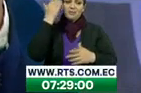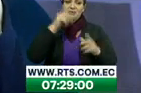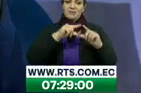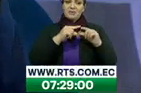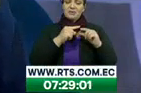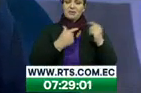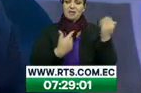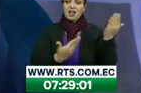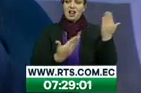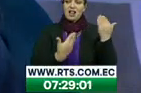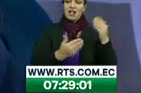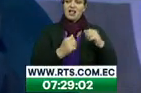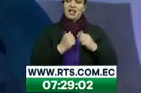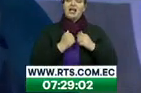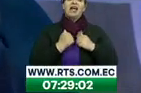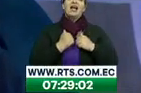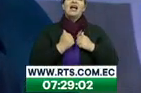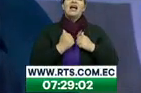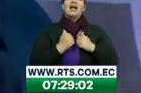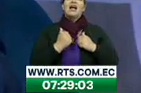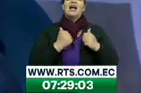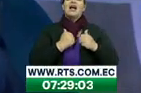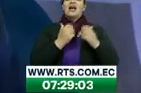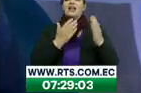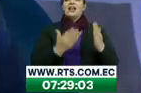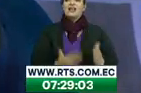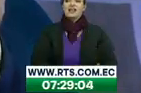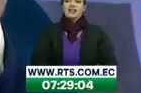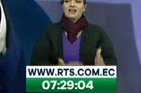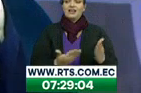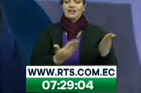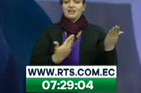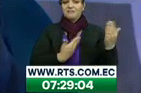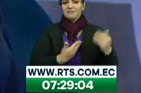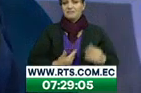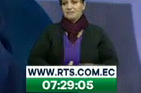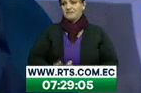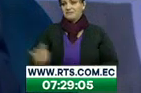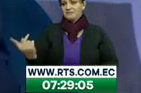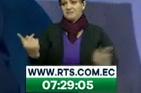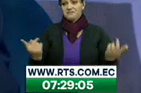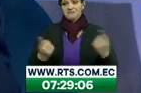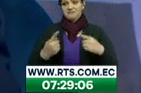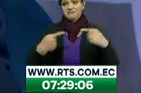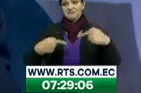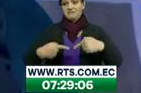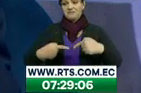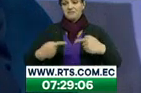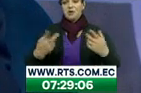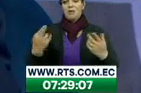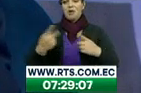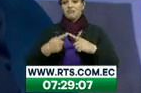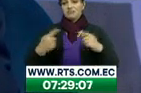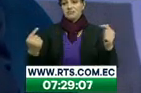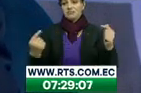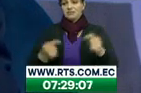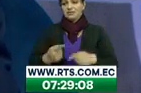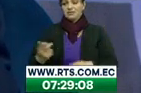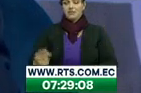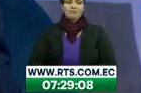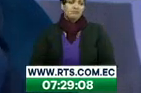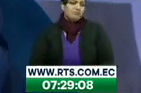a competir y me parece que eso es lo que alimenta la democracia, para que sean los ecuatorianos,